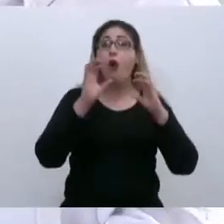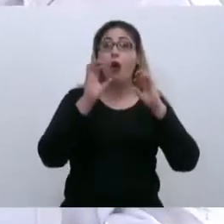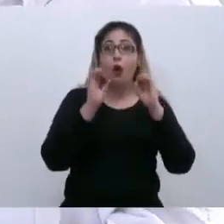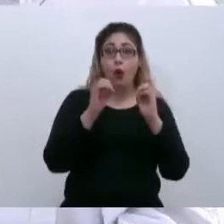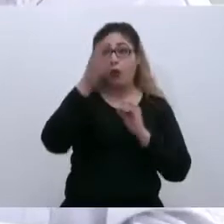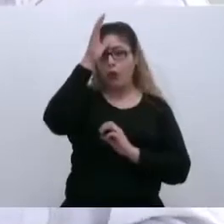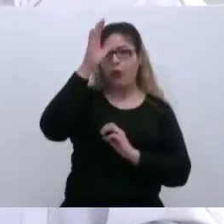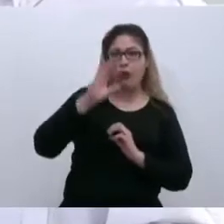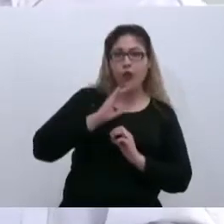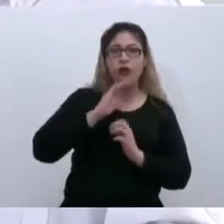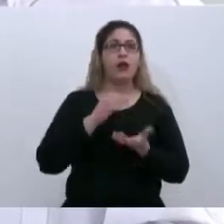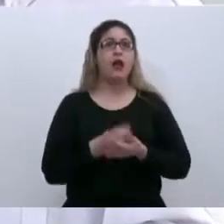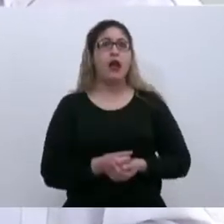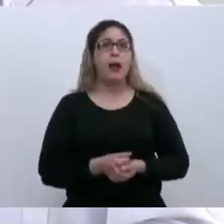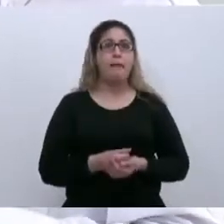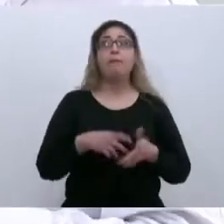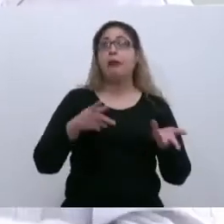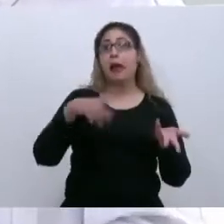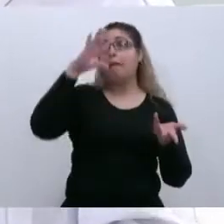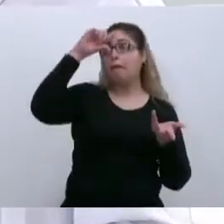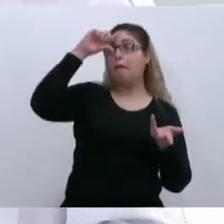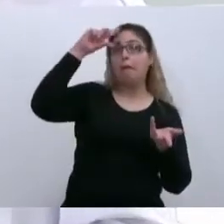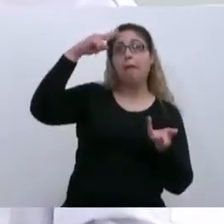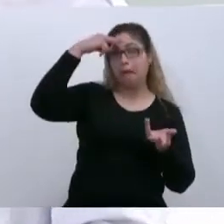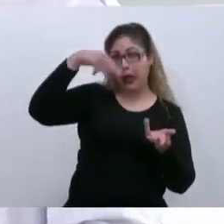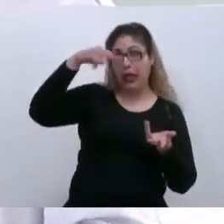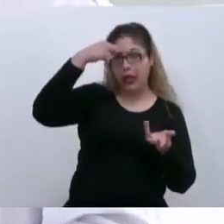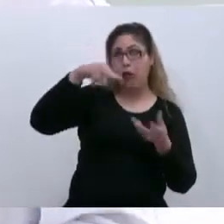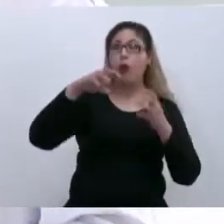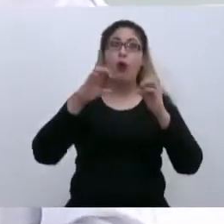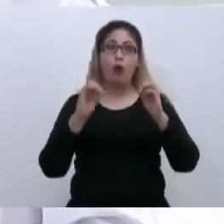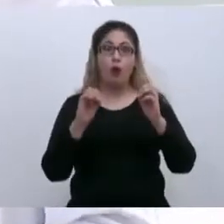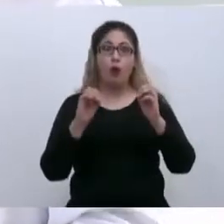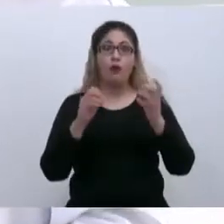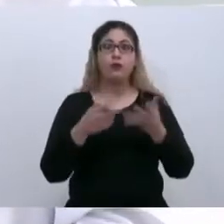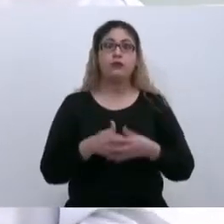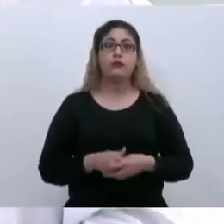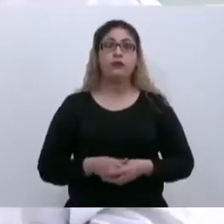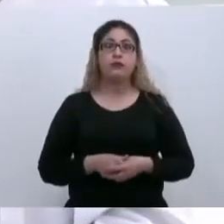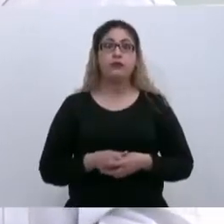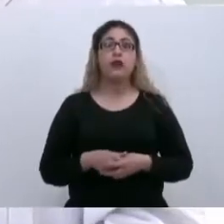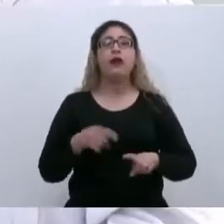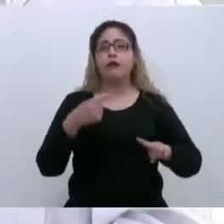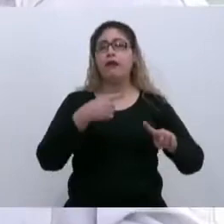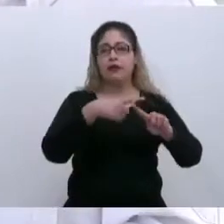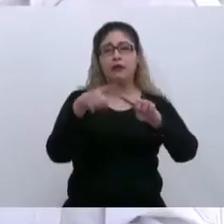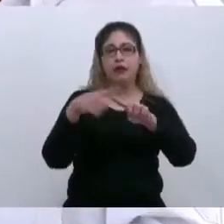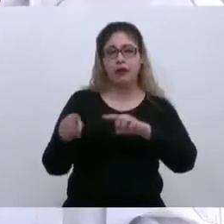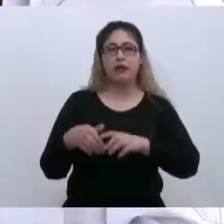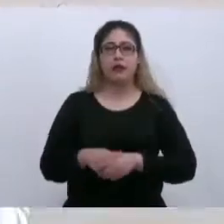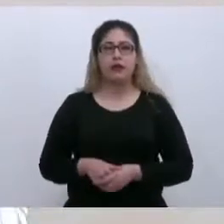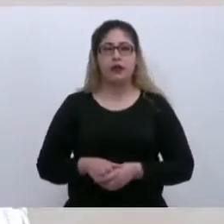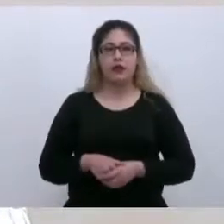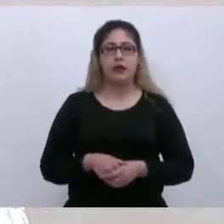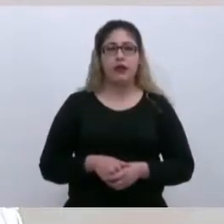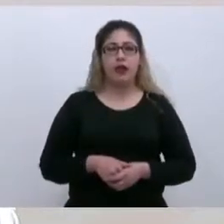en el Estado de México, en Bahía de Banderas, en Nayarit, en Pachuca, en Hidalgo, en Villacuapa, en la Ciudad de México, en Cuautla, en Morelos y en Atlixco,